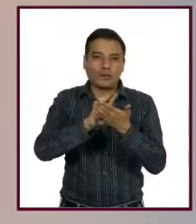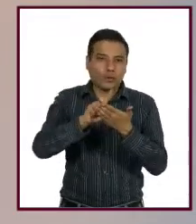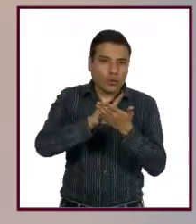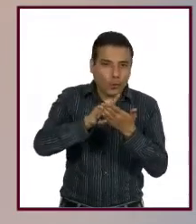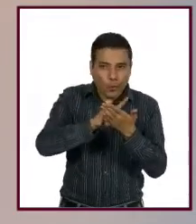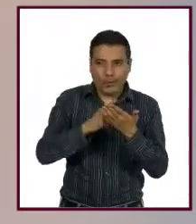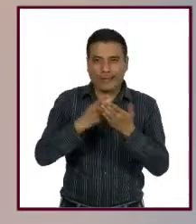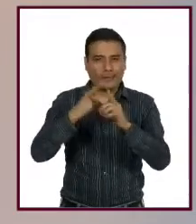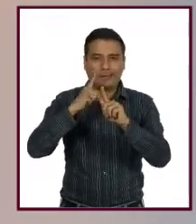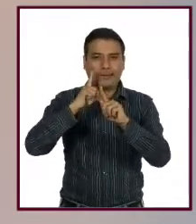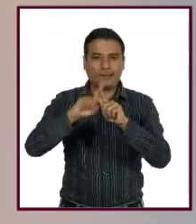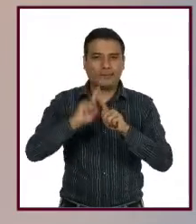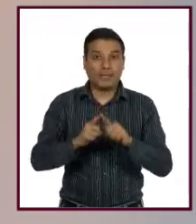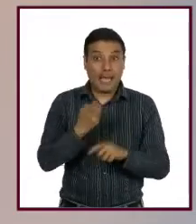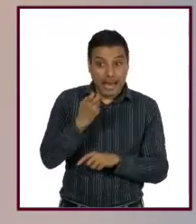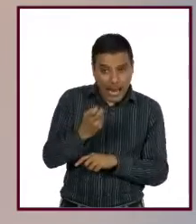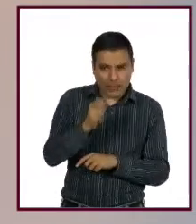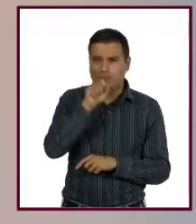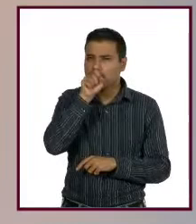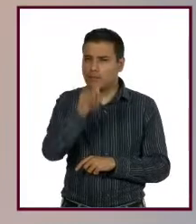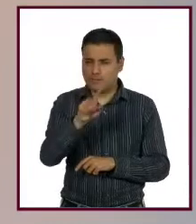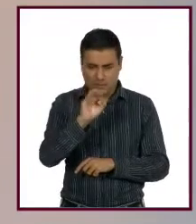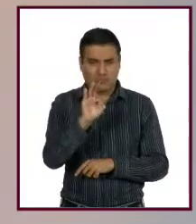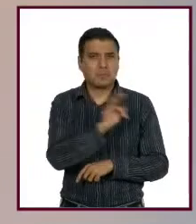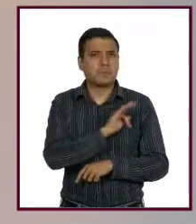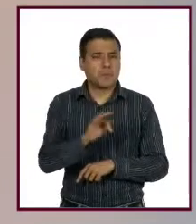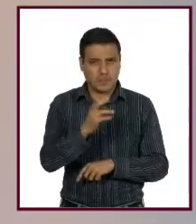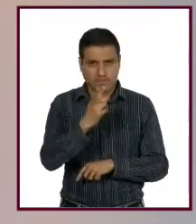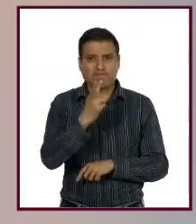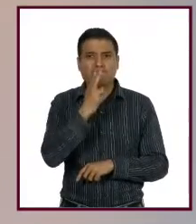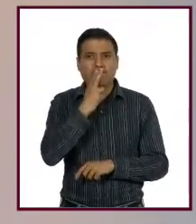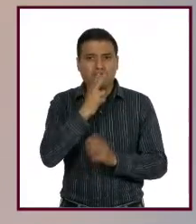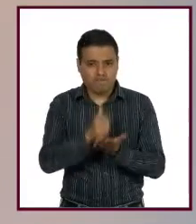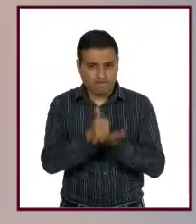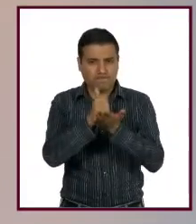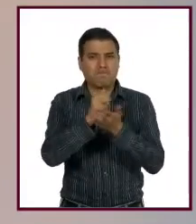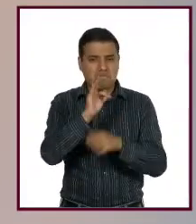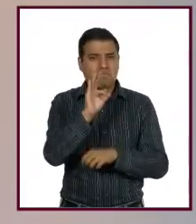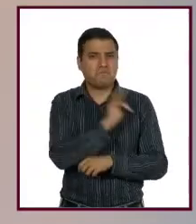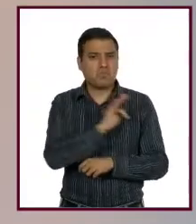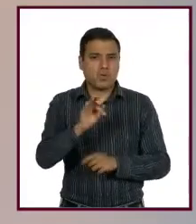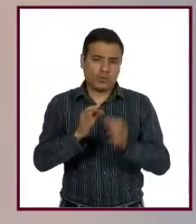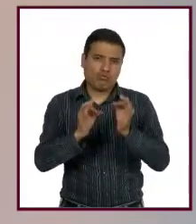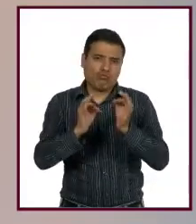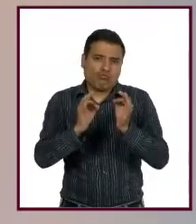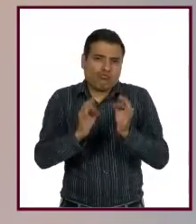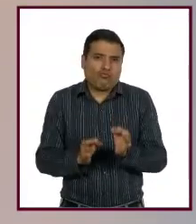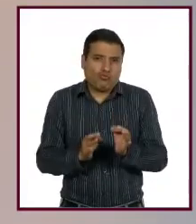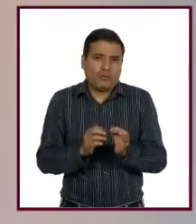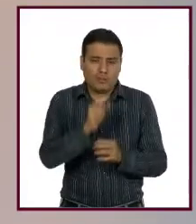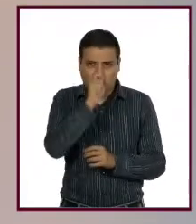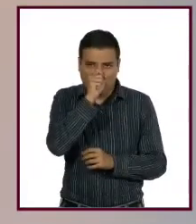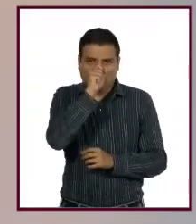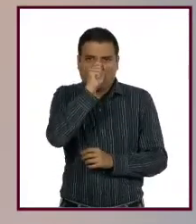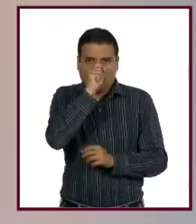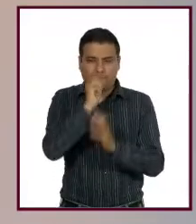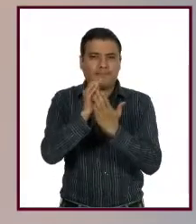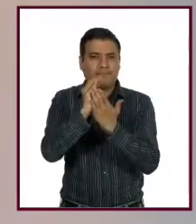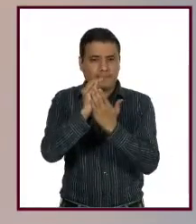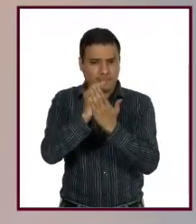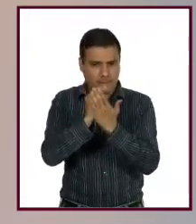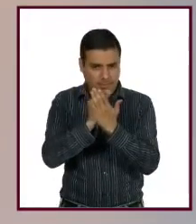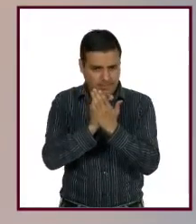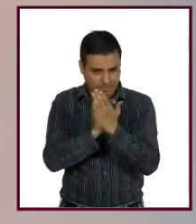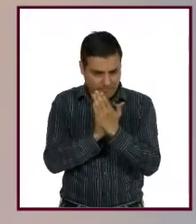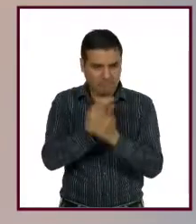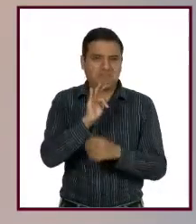perjudiciales o nocivos, nos pudiera servir y pudiera tener bastante efectividad en la disminución del consumo de este tipo de